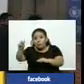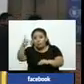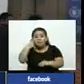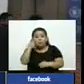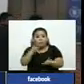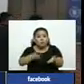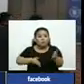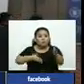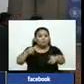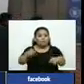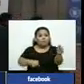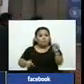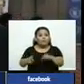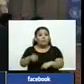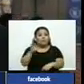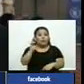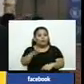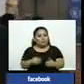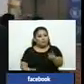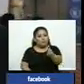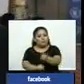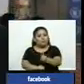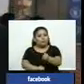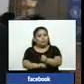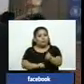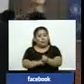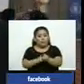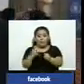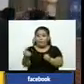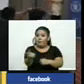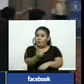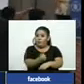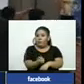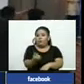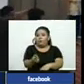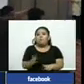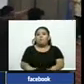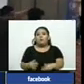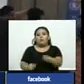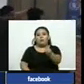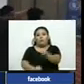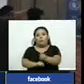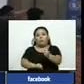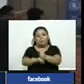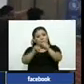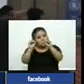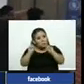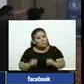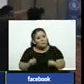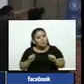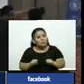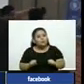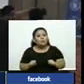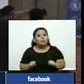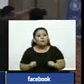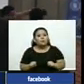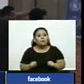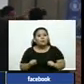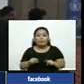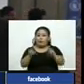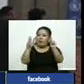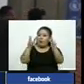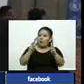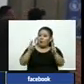Estamos apoyando este taller nacional de observadores locales para fortalecer sus capacidades, particularmente en temática